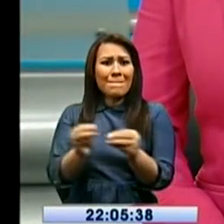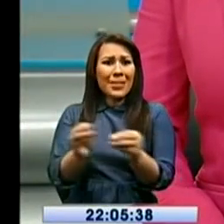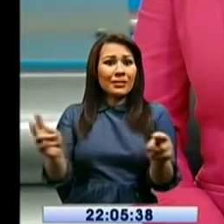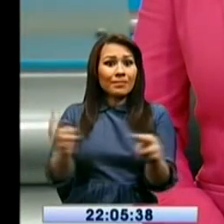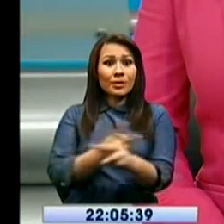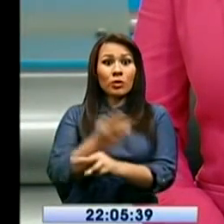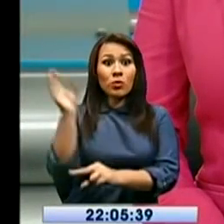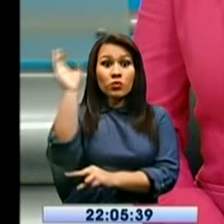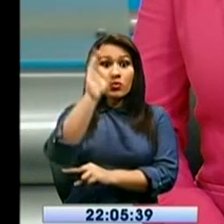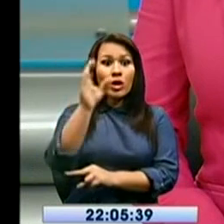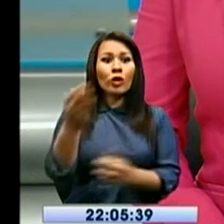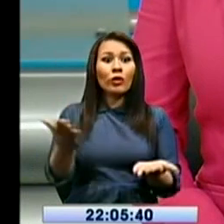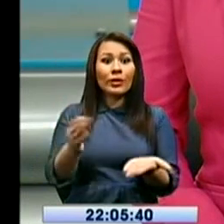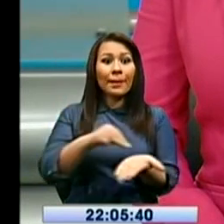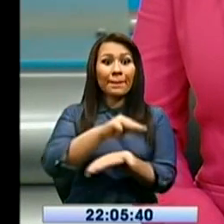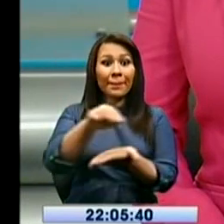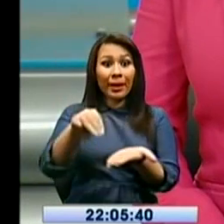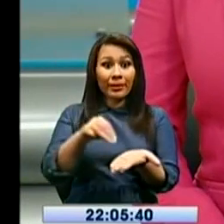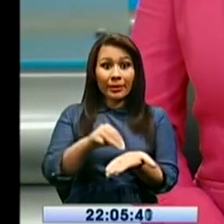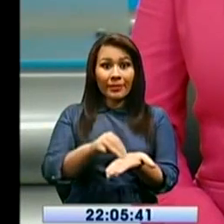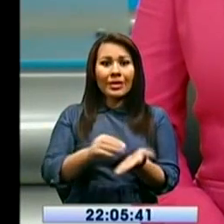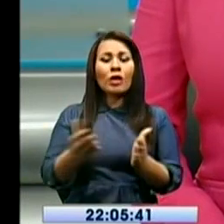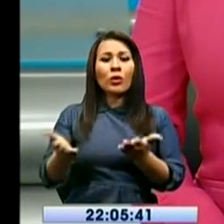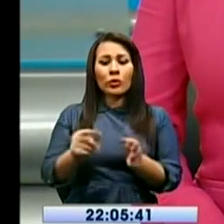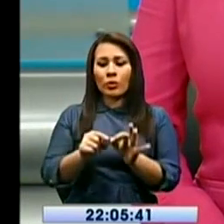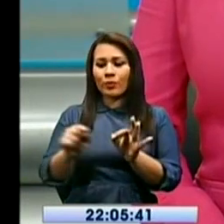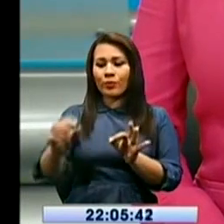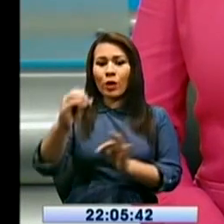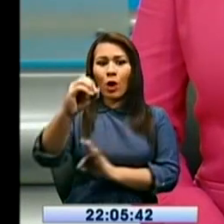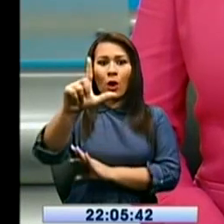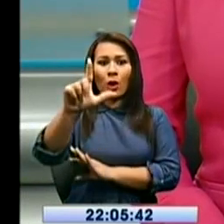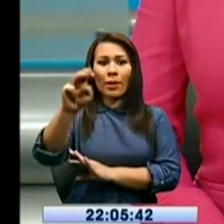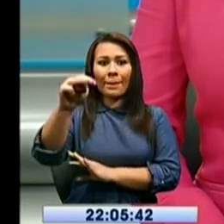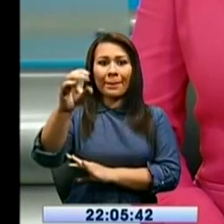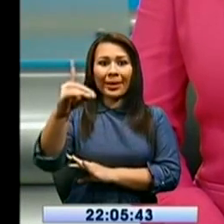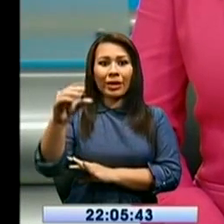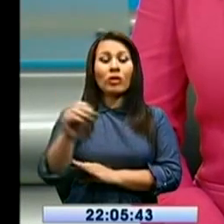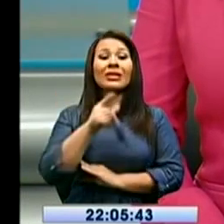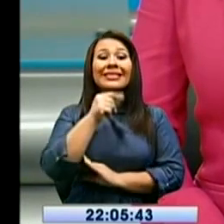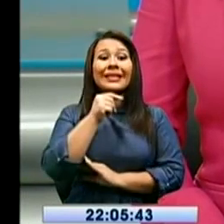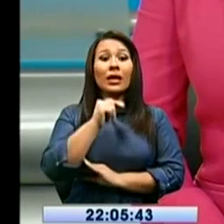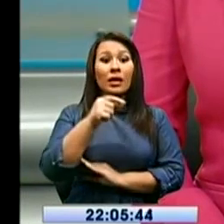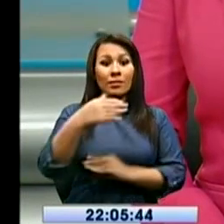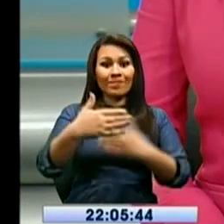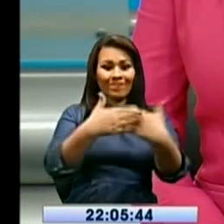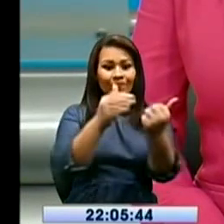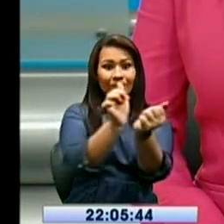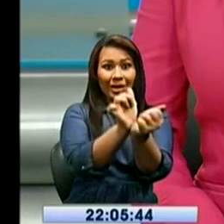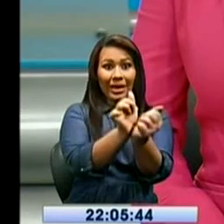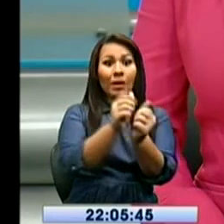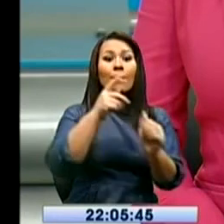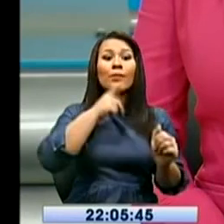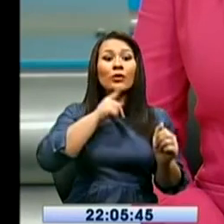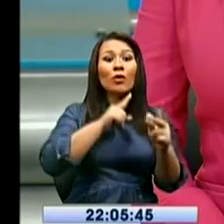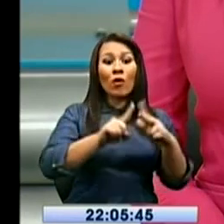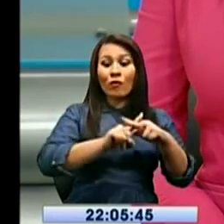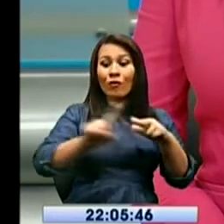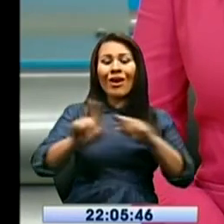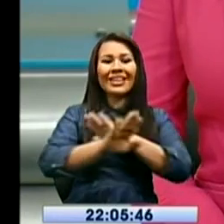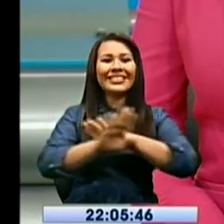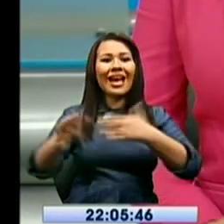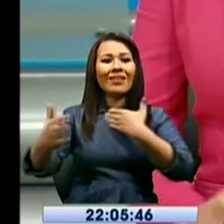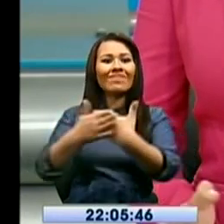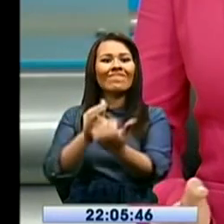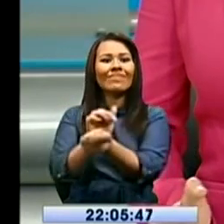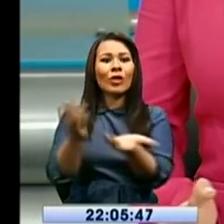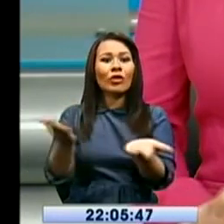de Manabí quedó detenido en el cantón Olmedo, mientras que un prófugo de la cárcel El Rodeo de Puerto Viejo fue aprehendido en la ciudad de Quito.